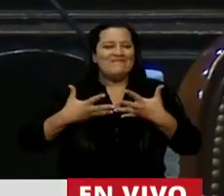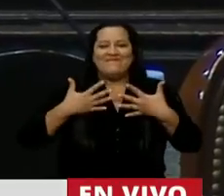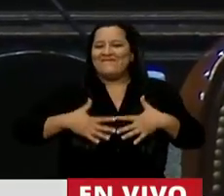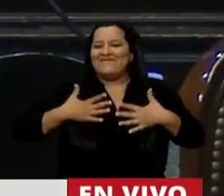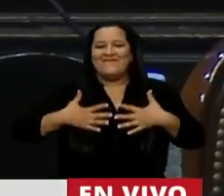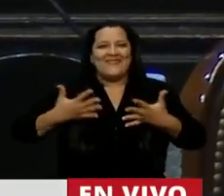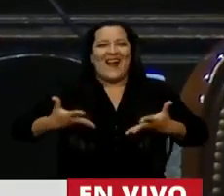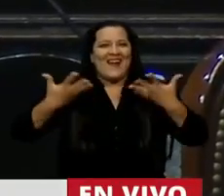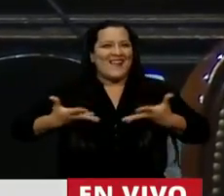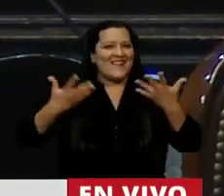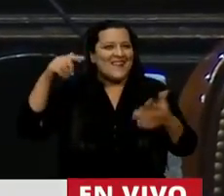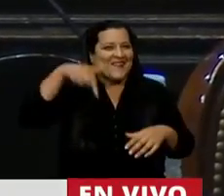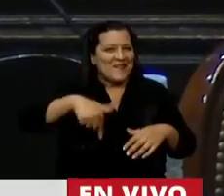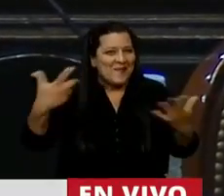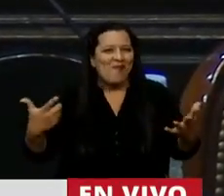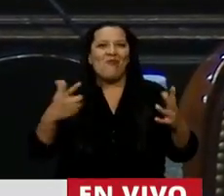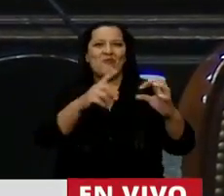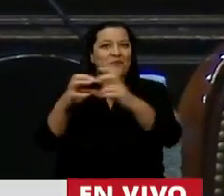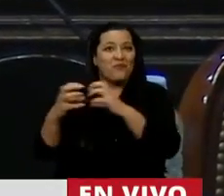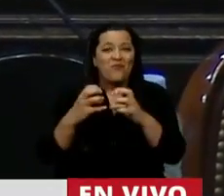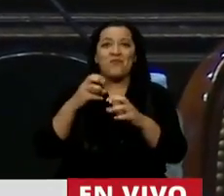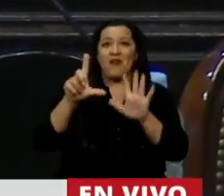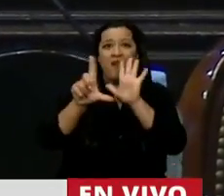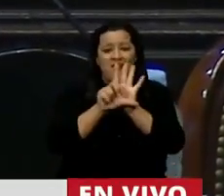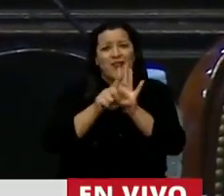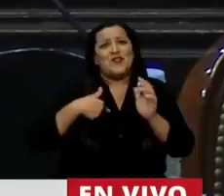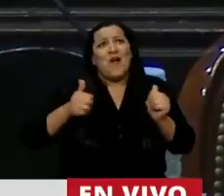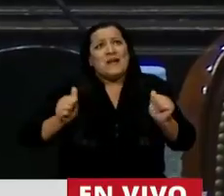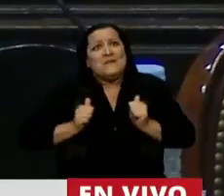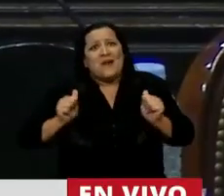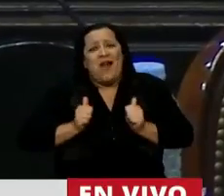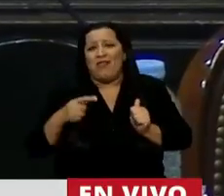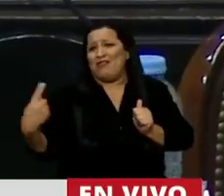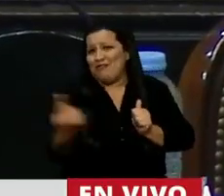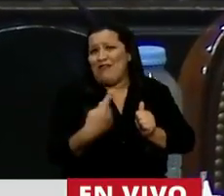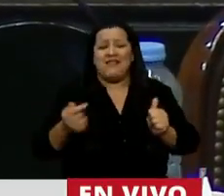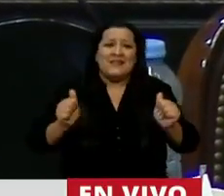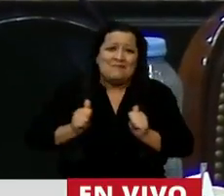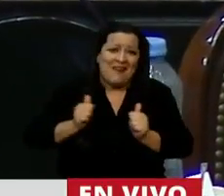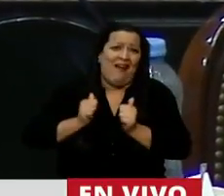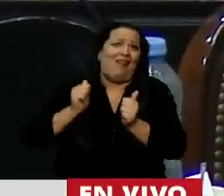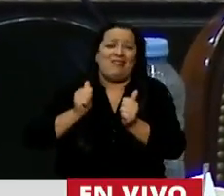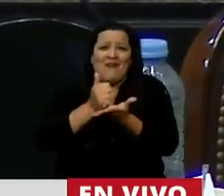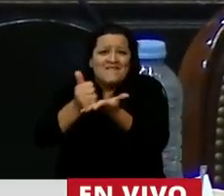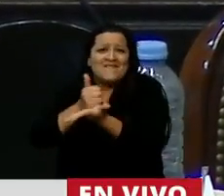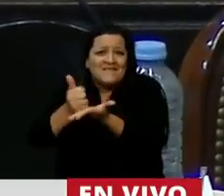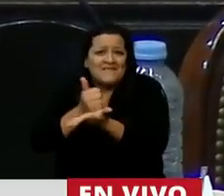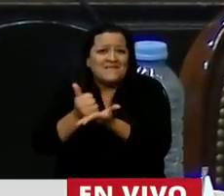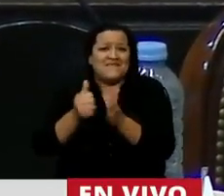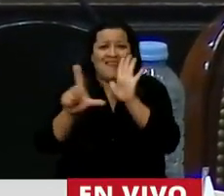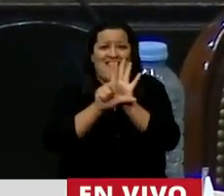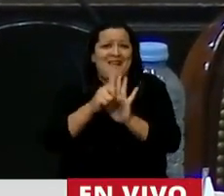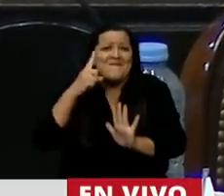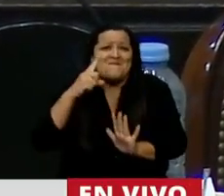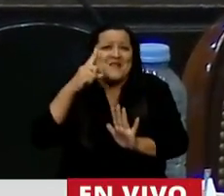tengo hoy de poder estar debatiendo esta ley que tanto esperé, que tanto esperamos, como tanto están esperando esas